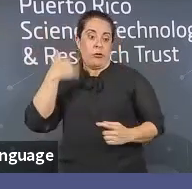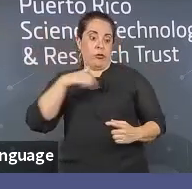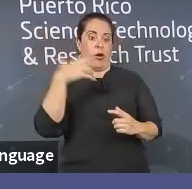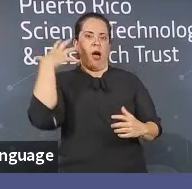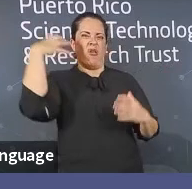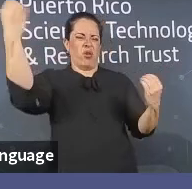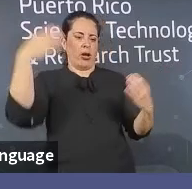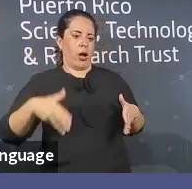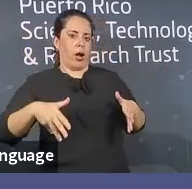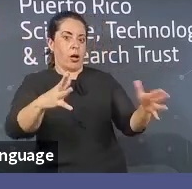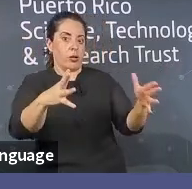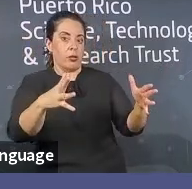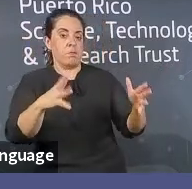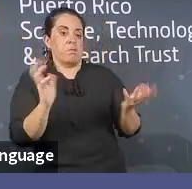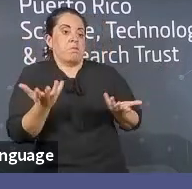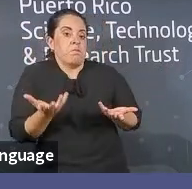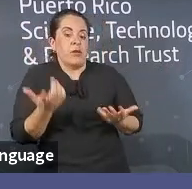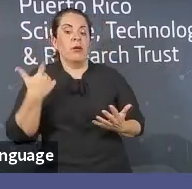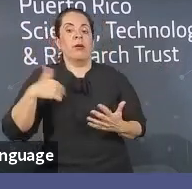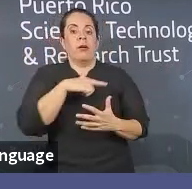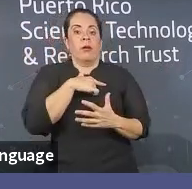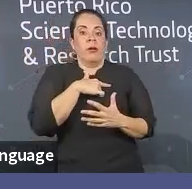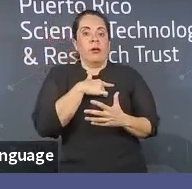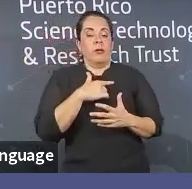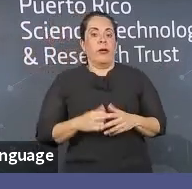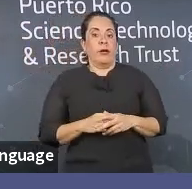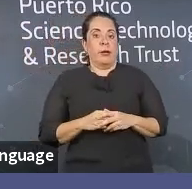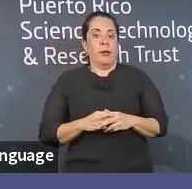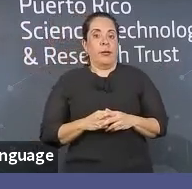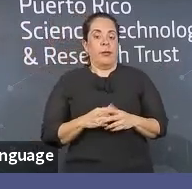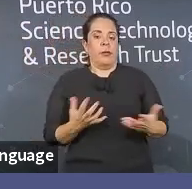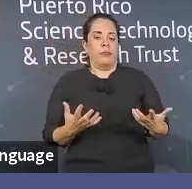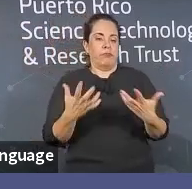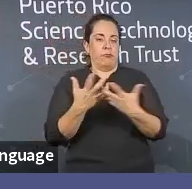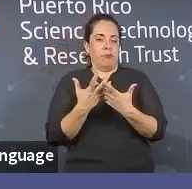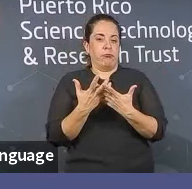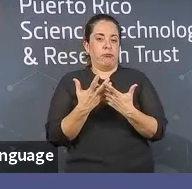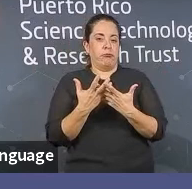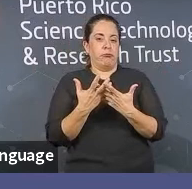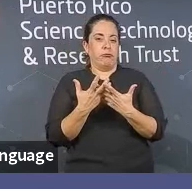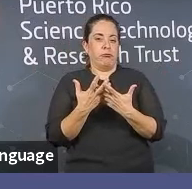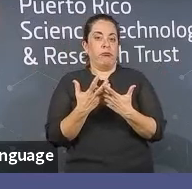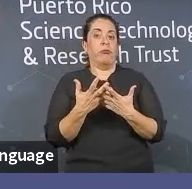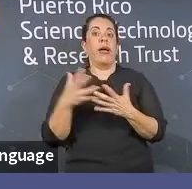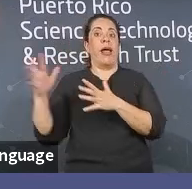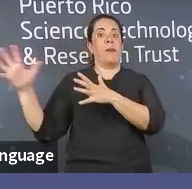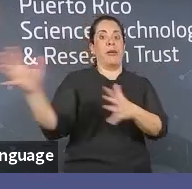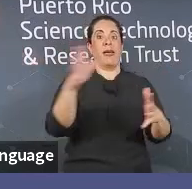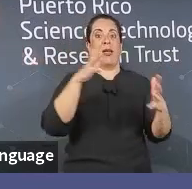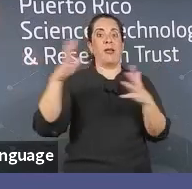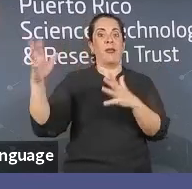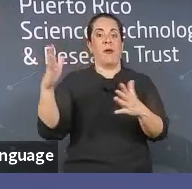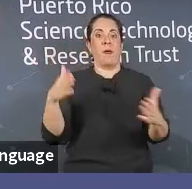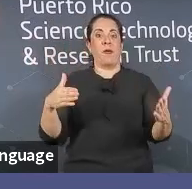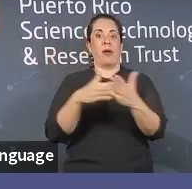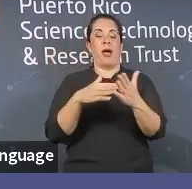calle y estamos haciendo una aplicación, que el viento no esté en dirección contraria a